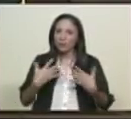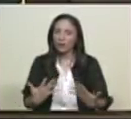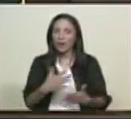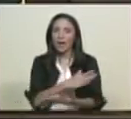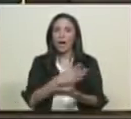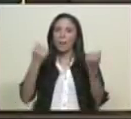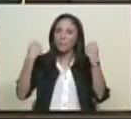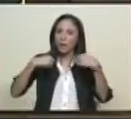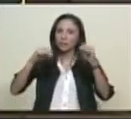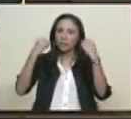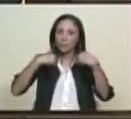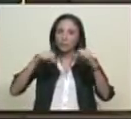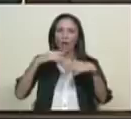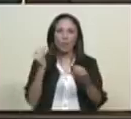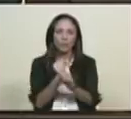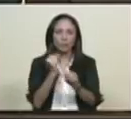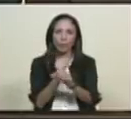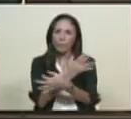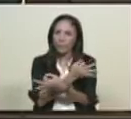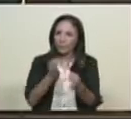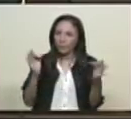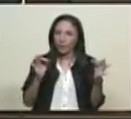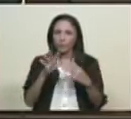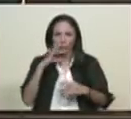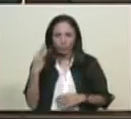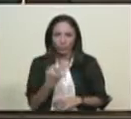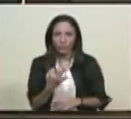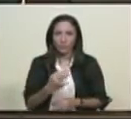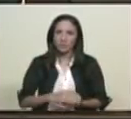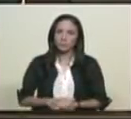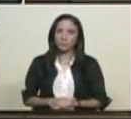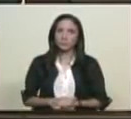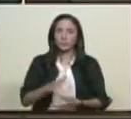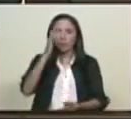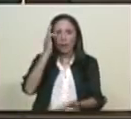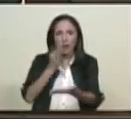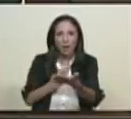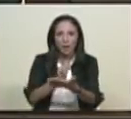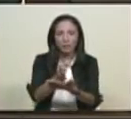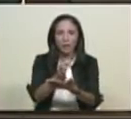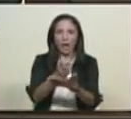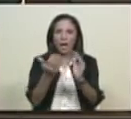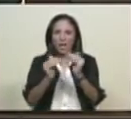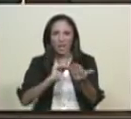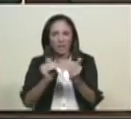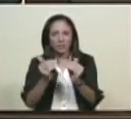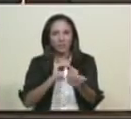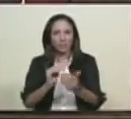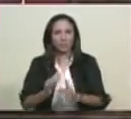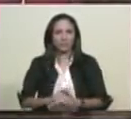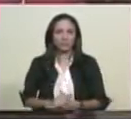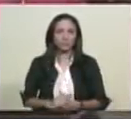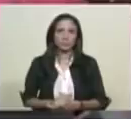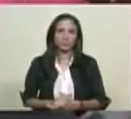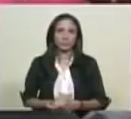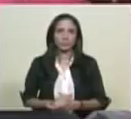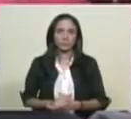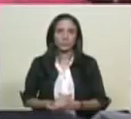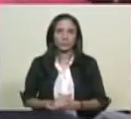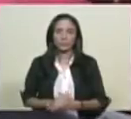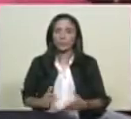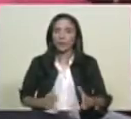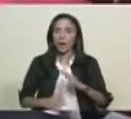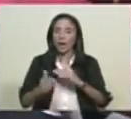de una profunda espiritualidad, a la lealtad a la ética pública, a la lealtad